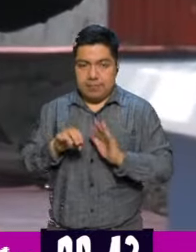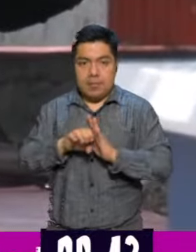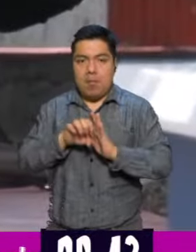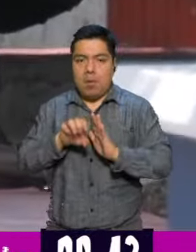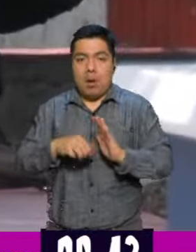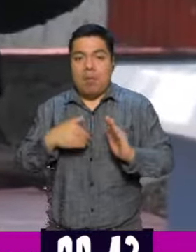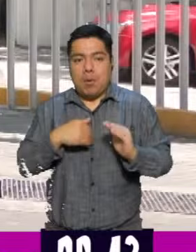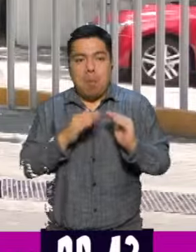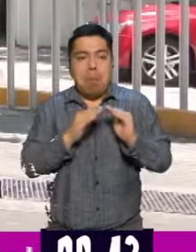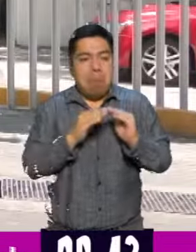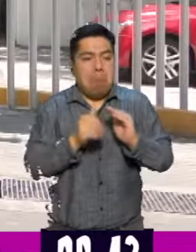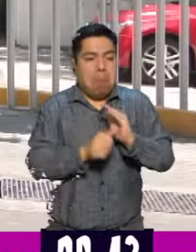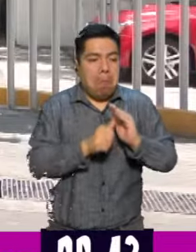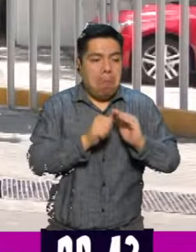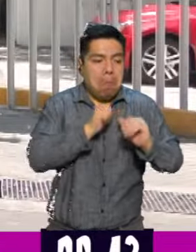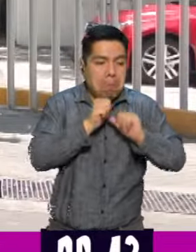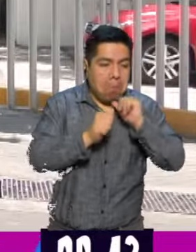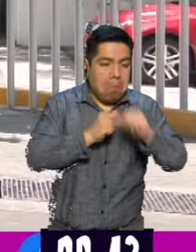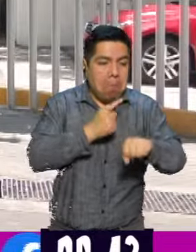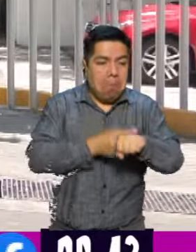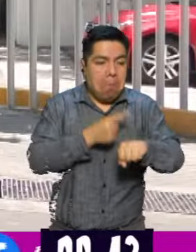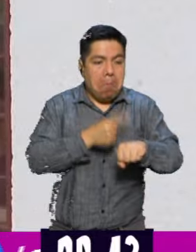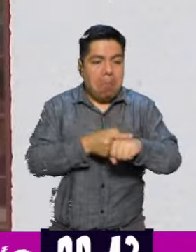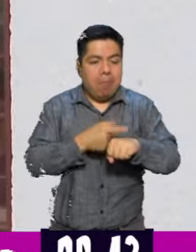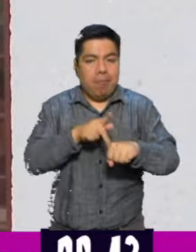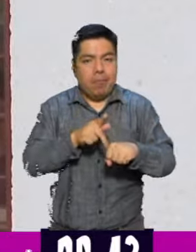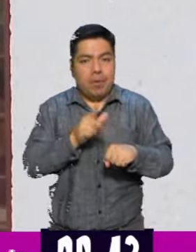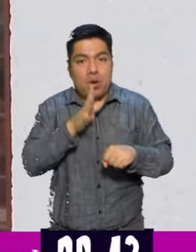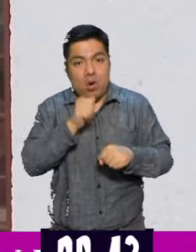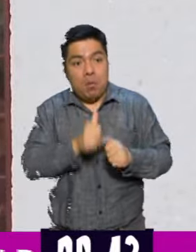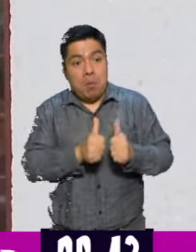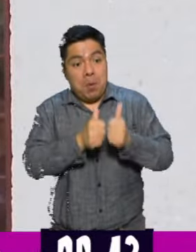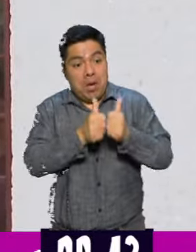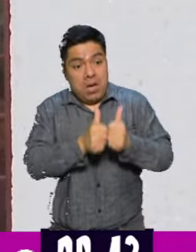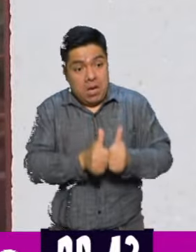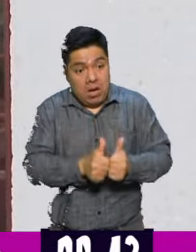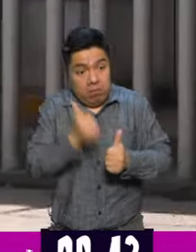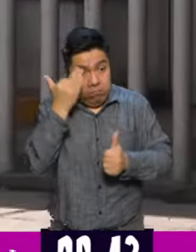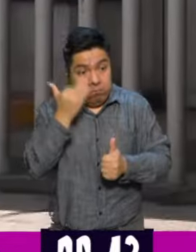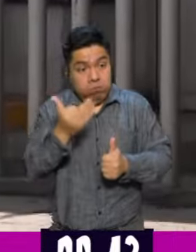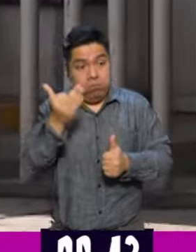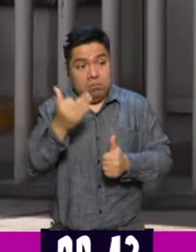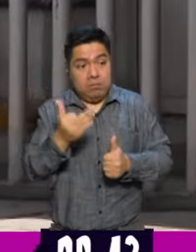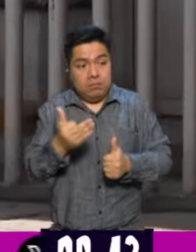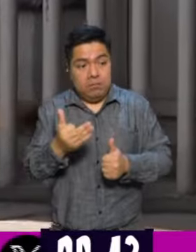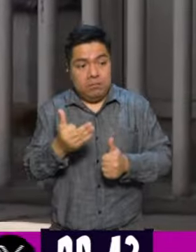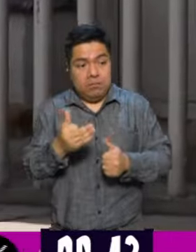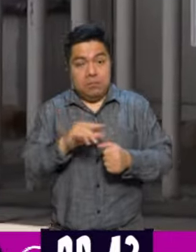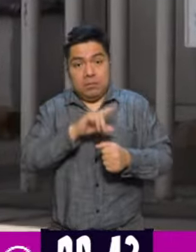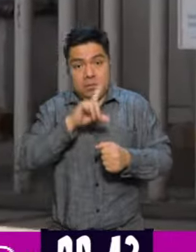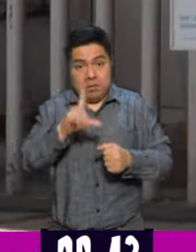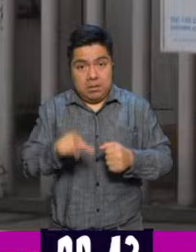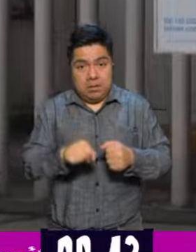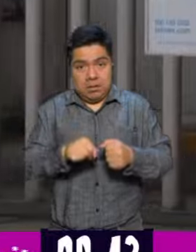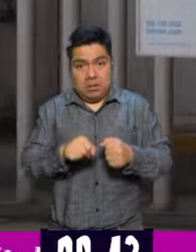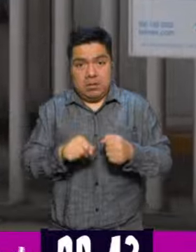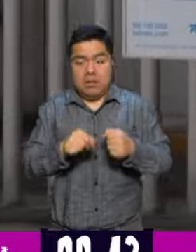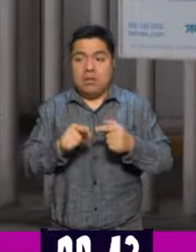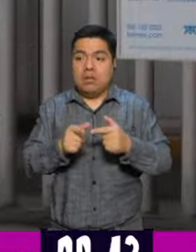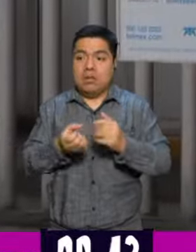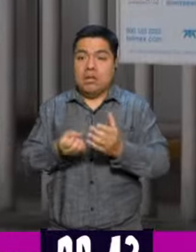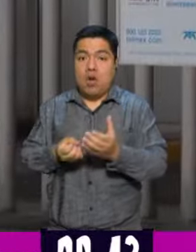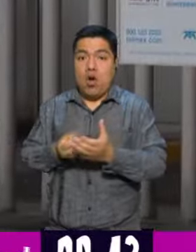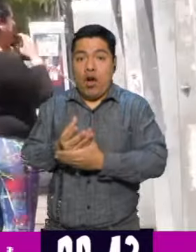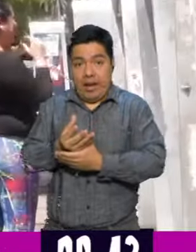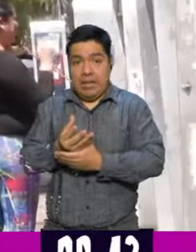estoy en mi casa, no me enfermo de nada, pero no me puedo quedar ahí eternamente. En un momento dado tengo que salir. Si me tardo 3-4 meses